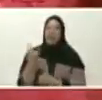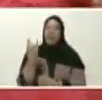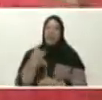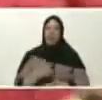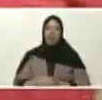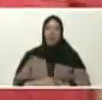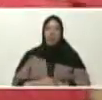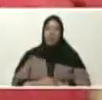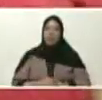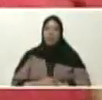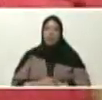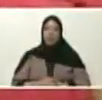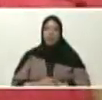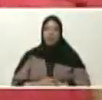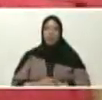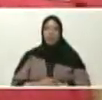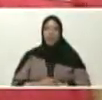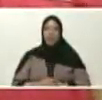Música.